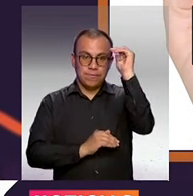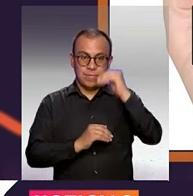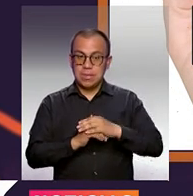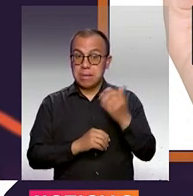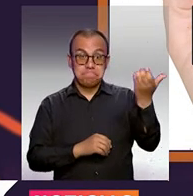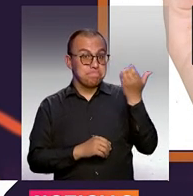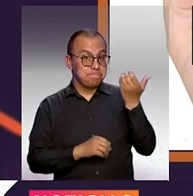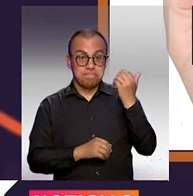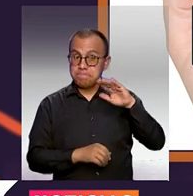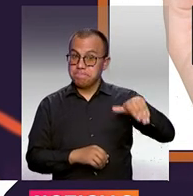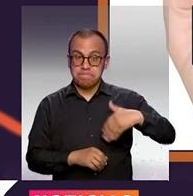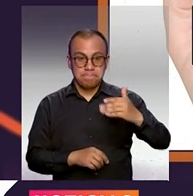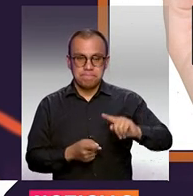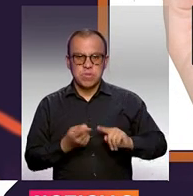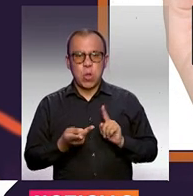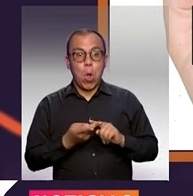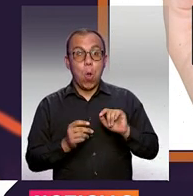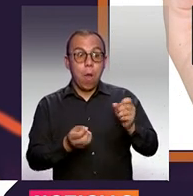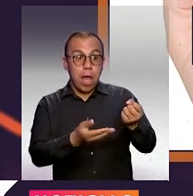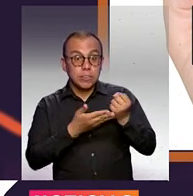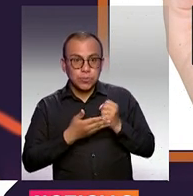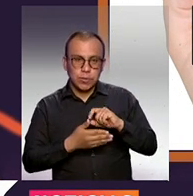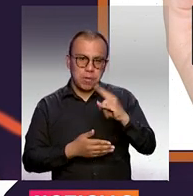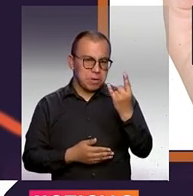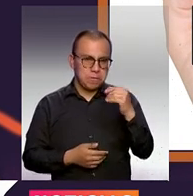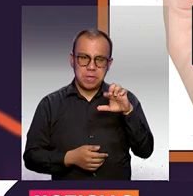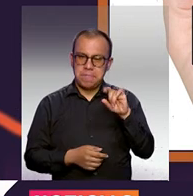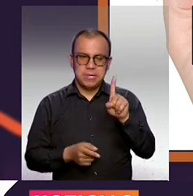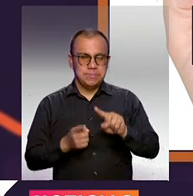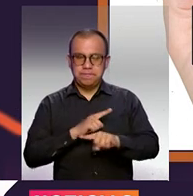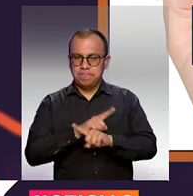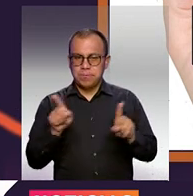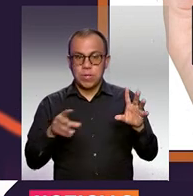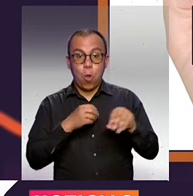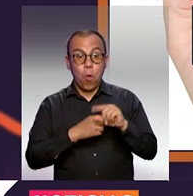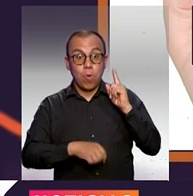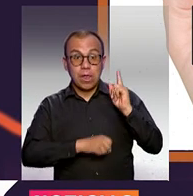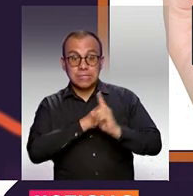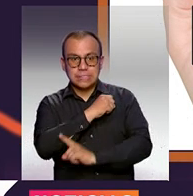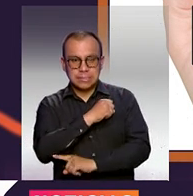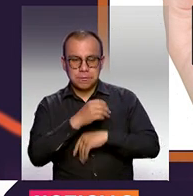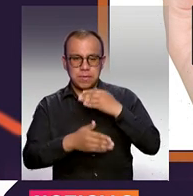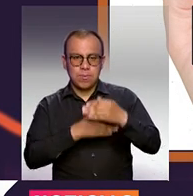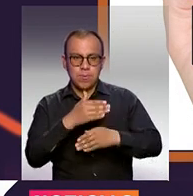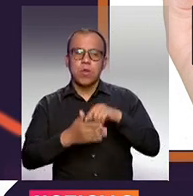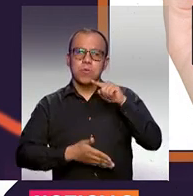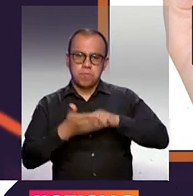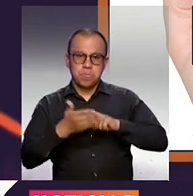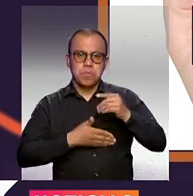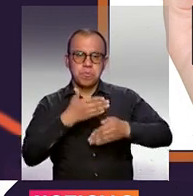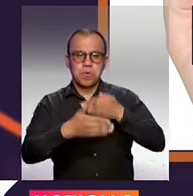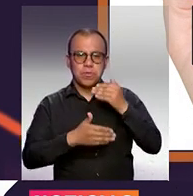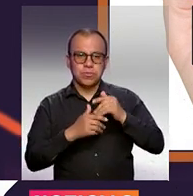pensión, ningún beneficio con el IPES, no estar sancionado por la entidad y poder contratar con el Estado.